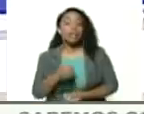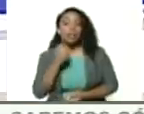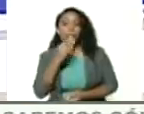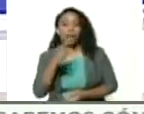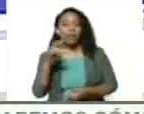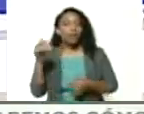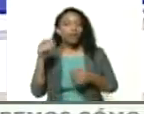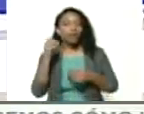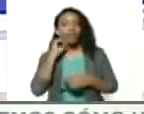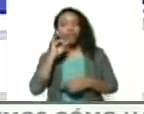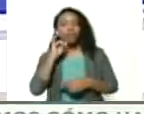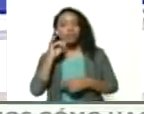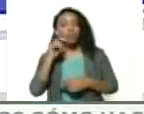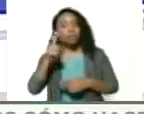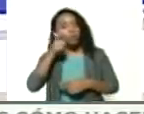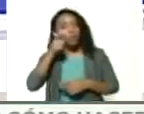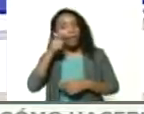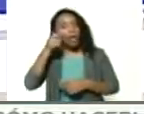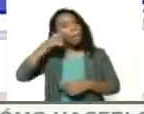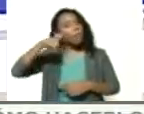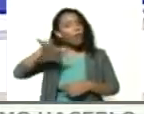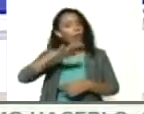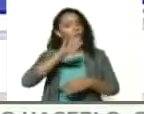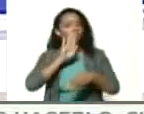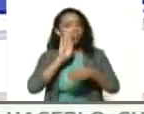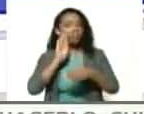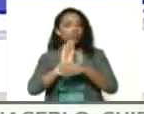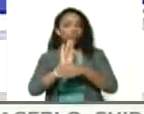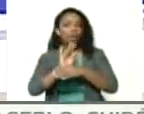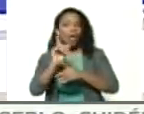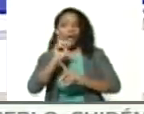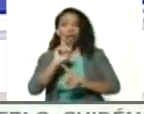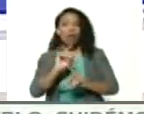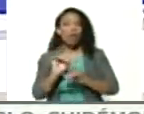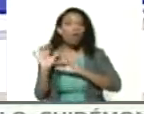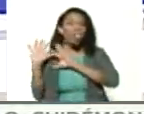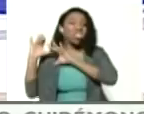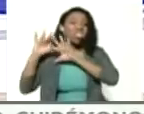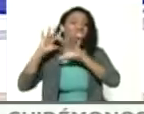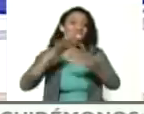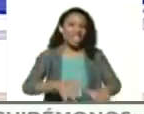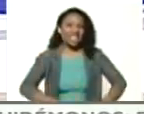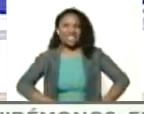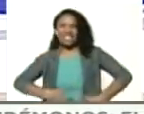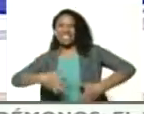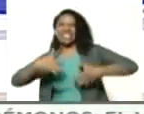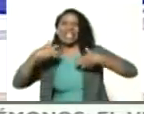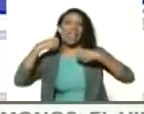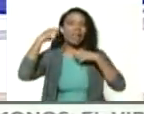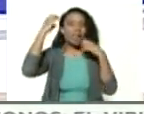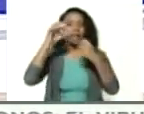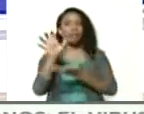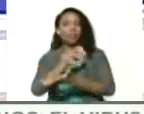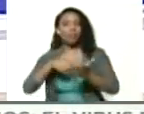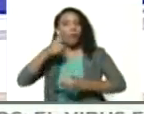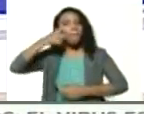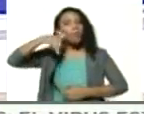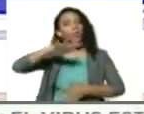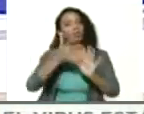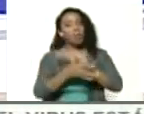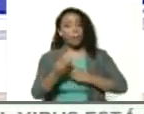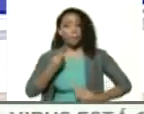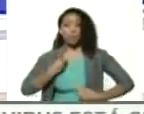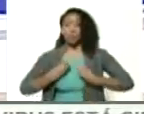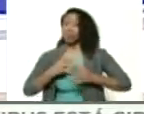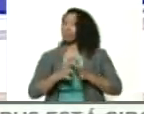la seguridad al pueblo para que no se desbordara la indignación popular. Era la gran preocupación